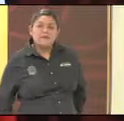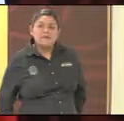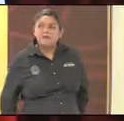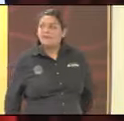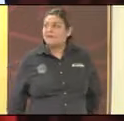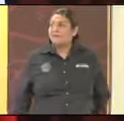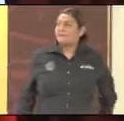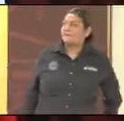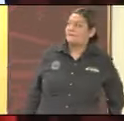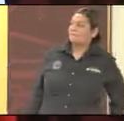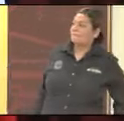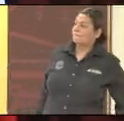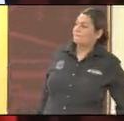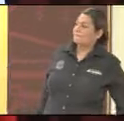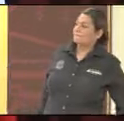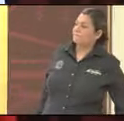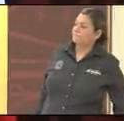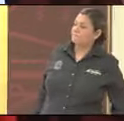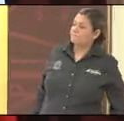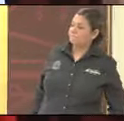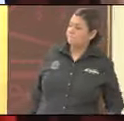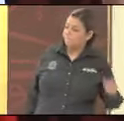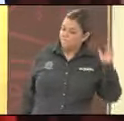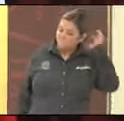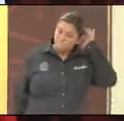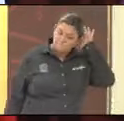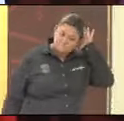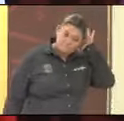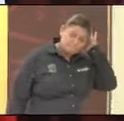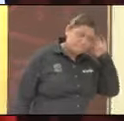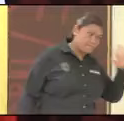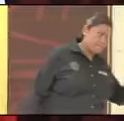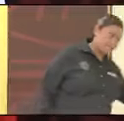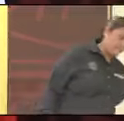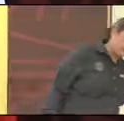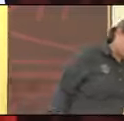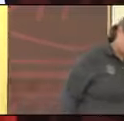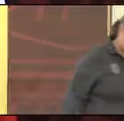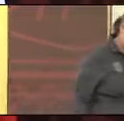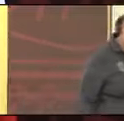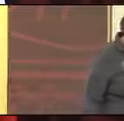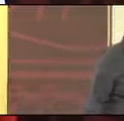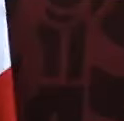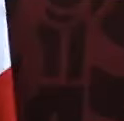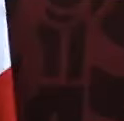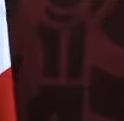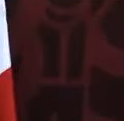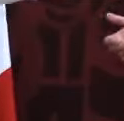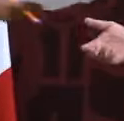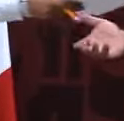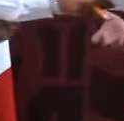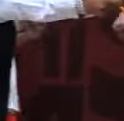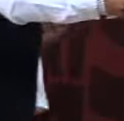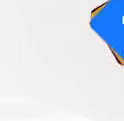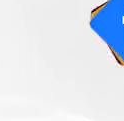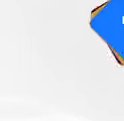Sí, a ver los directores, por favor, para acá, por favor, para ver las solicitudes que tenemos.